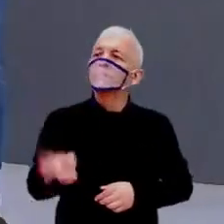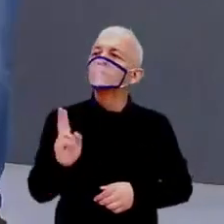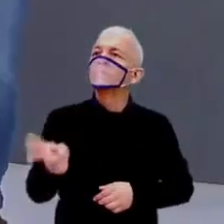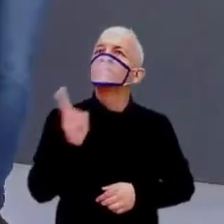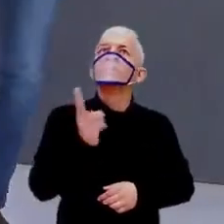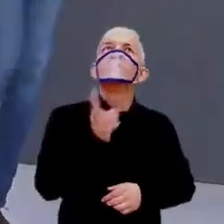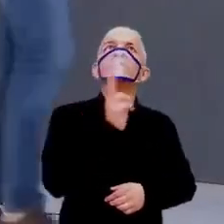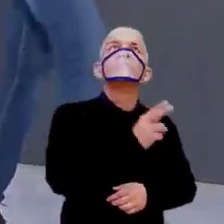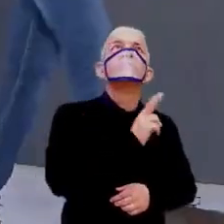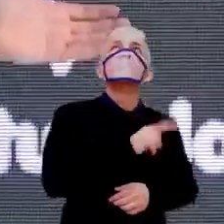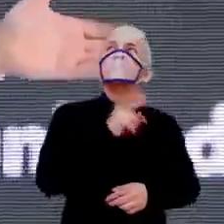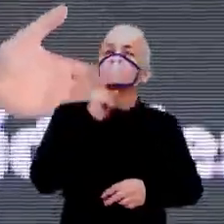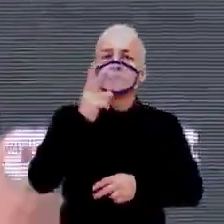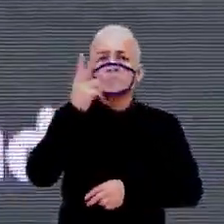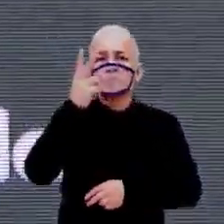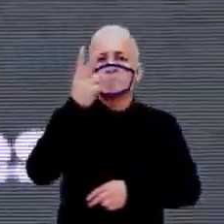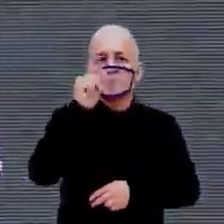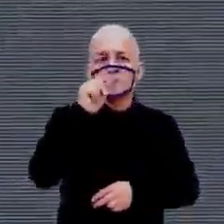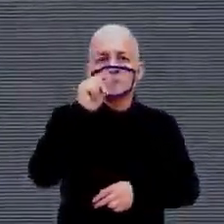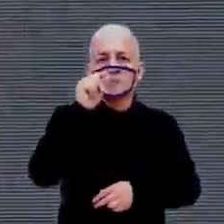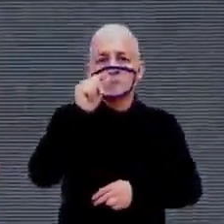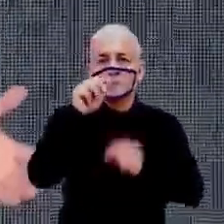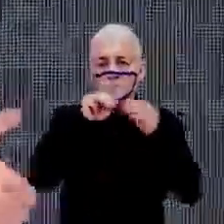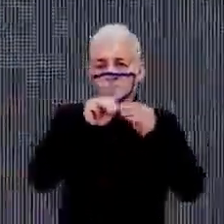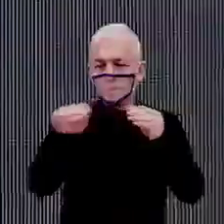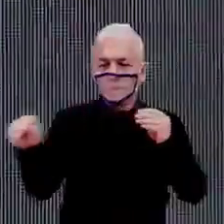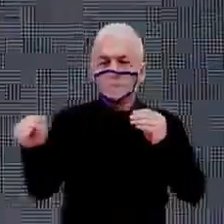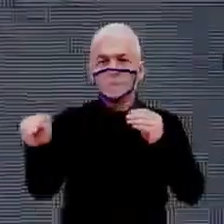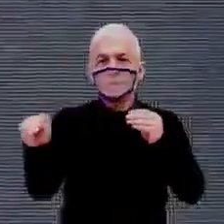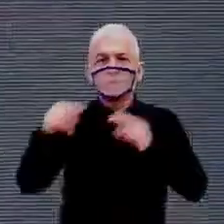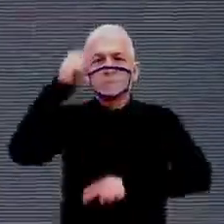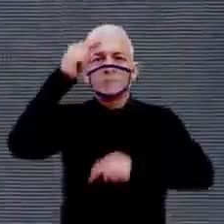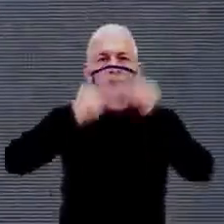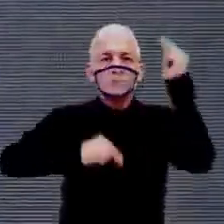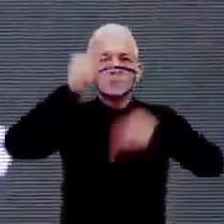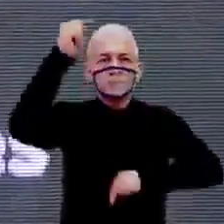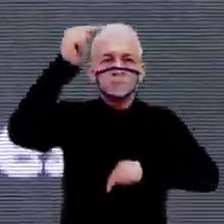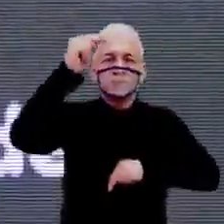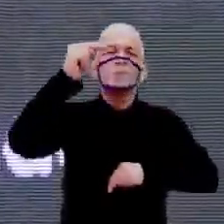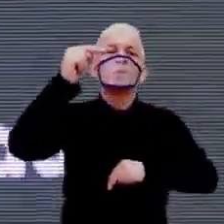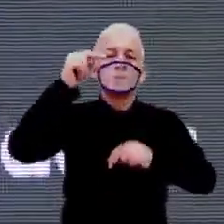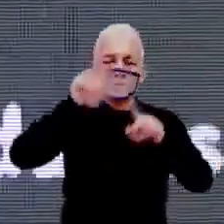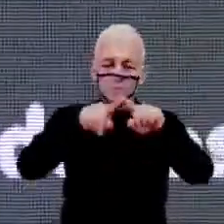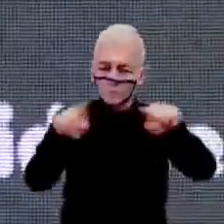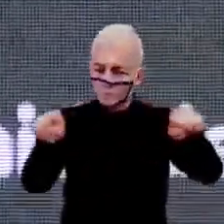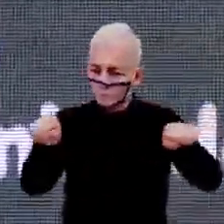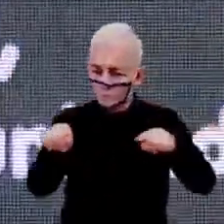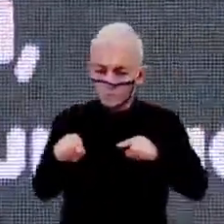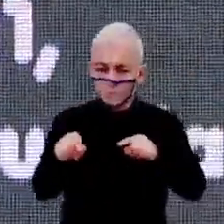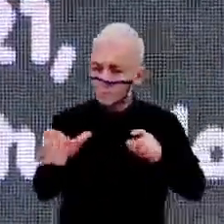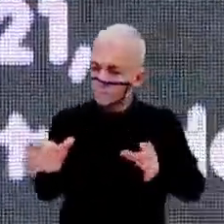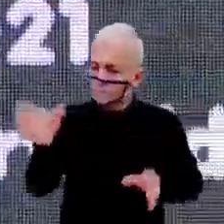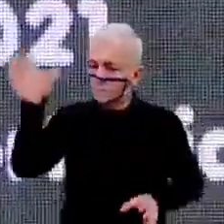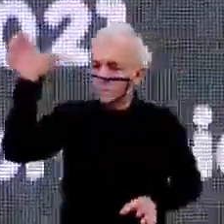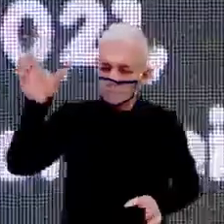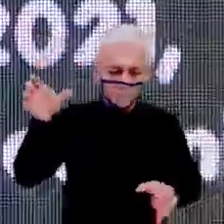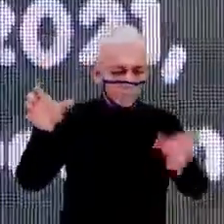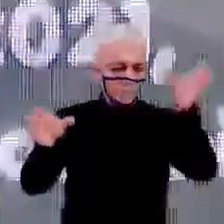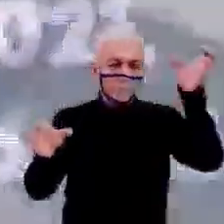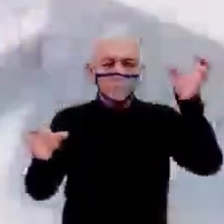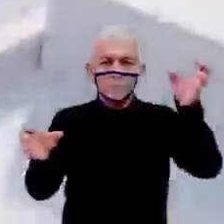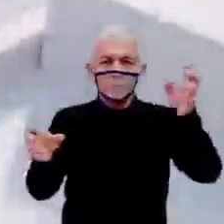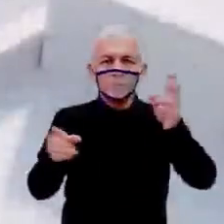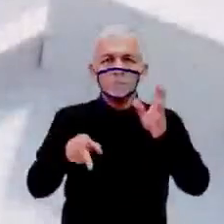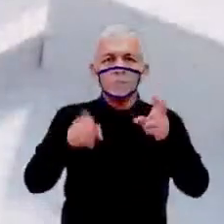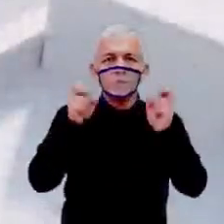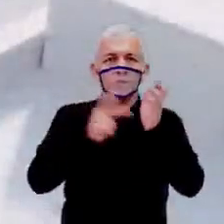barranquilleros. Son 20,000 metros de construcción que tienen un eje central que articula con dos bloques. Este novedoso